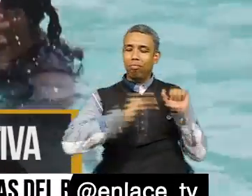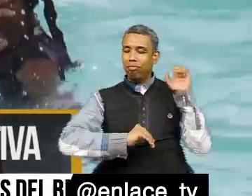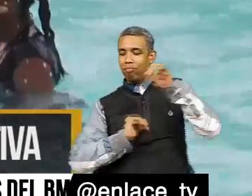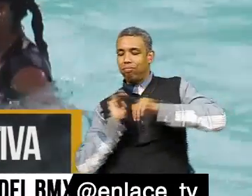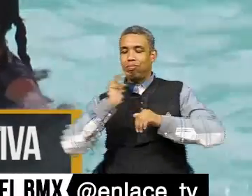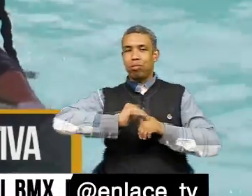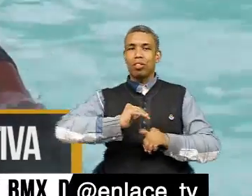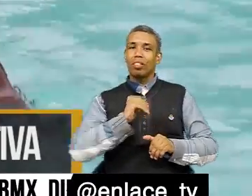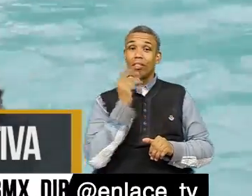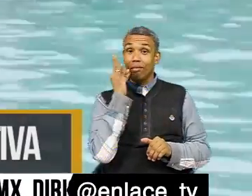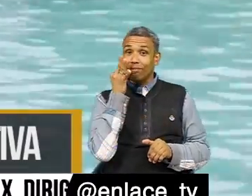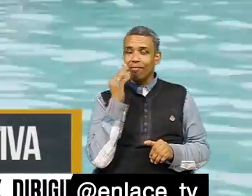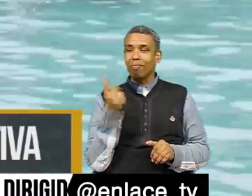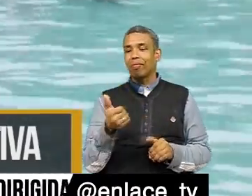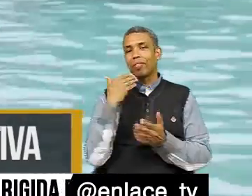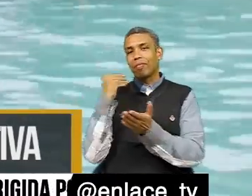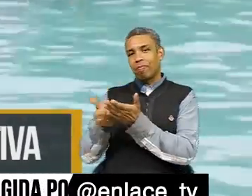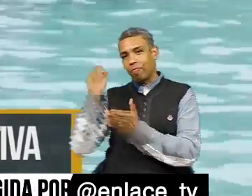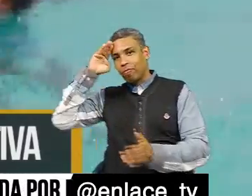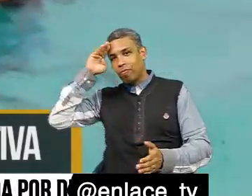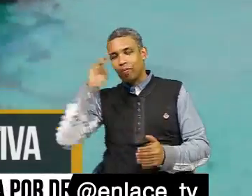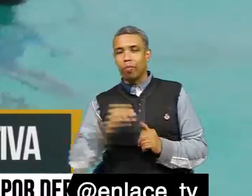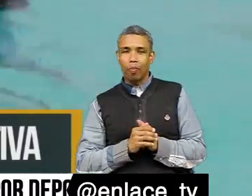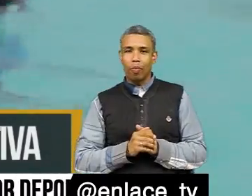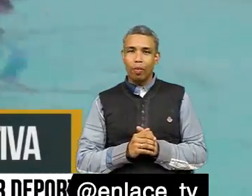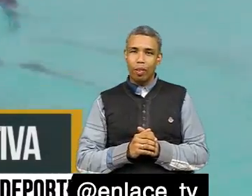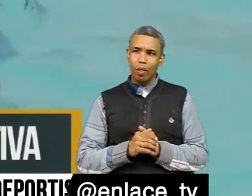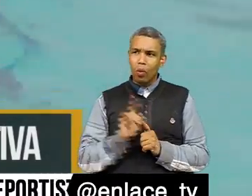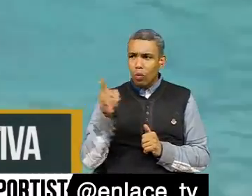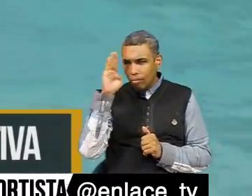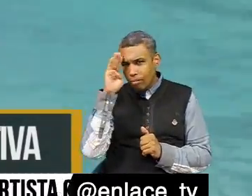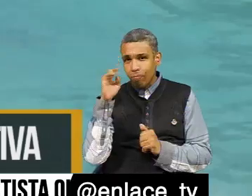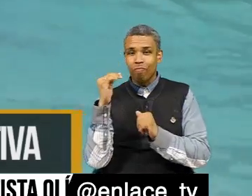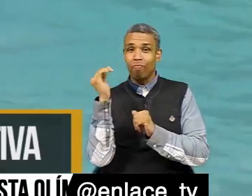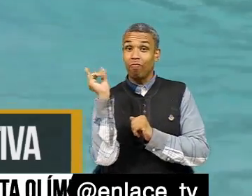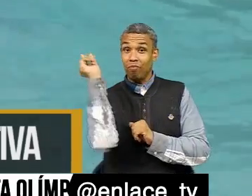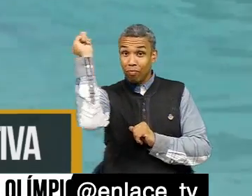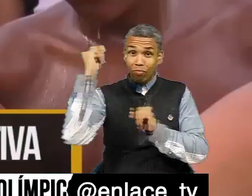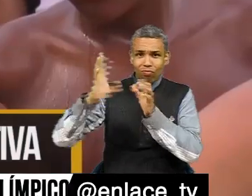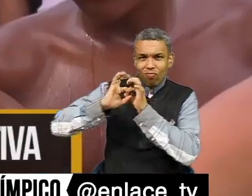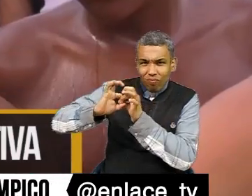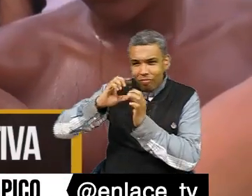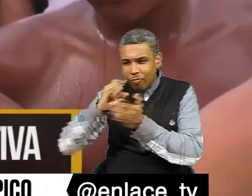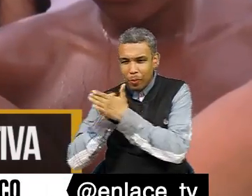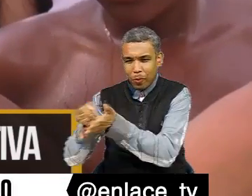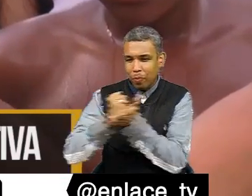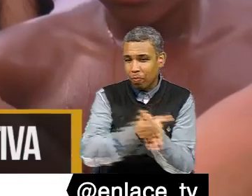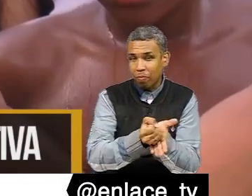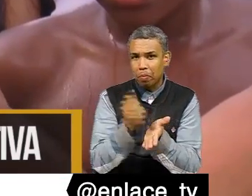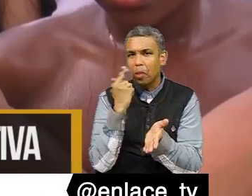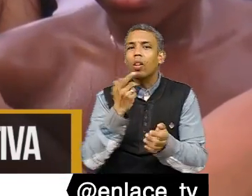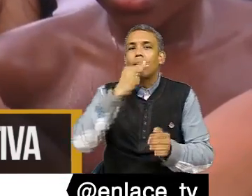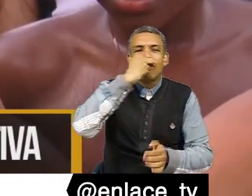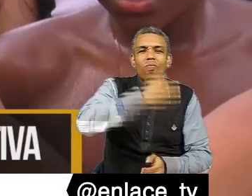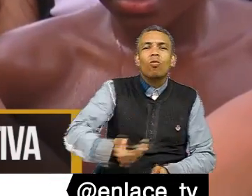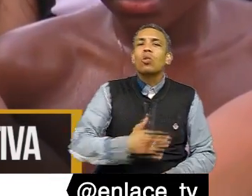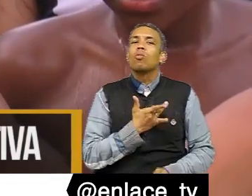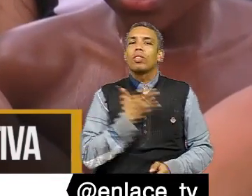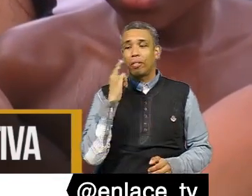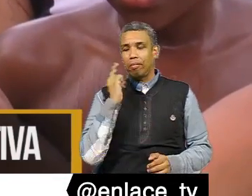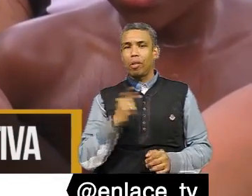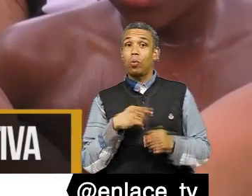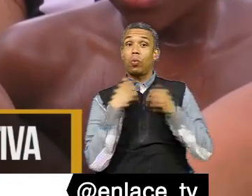recreativo. La tarde recreativa fue uno de los premios entregados por la Policía Nacional y el Instituto del Deporte Local. Estaba aquí en piscina, bien,